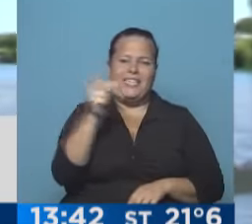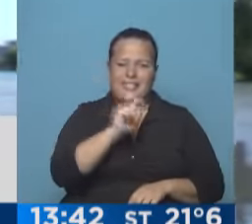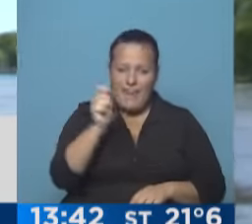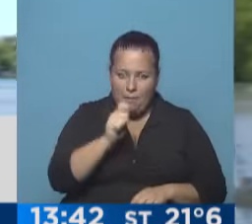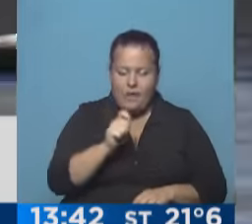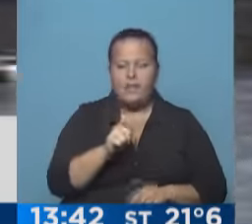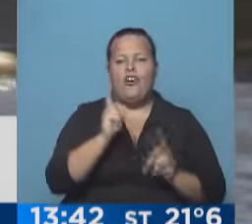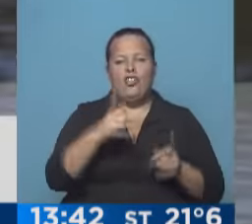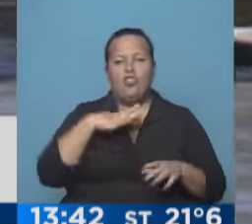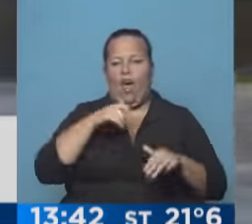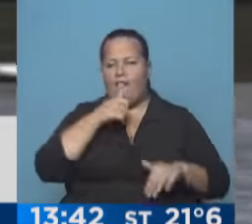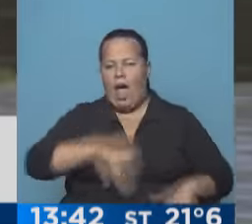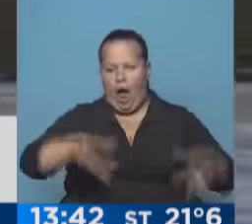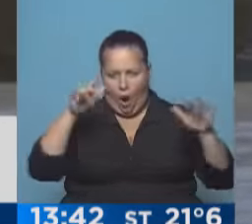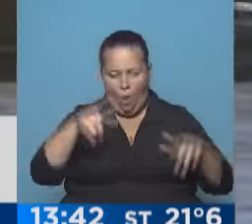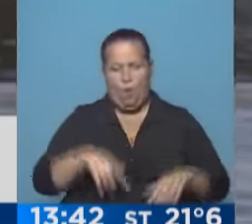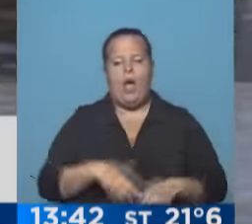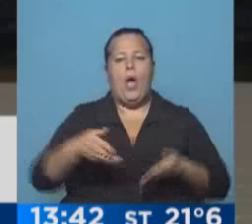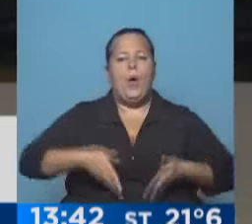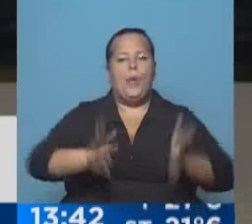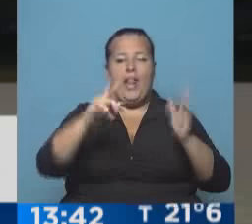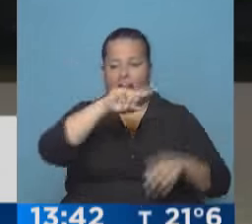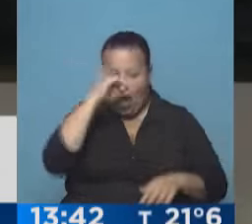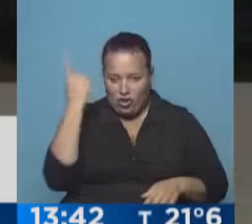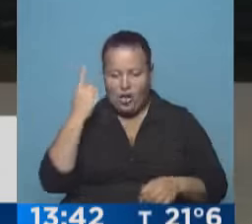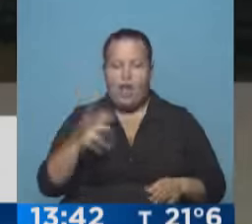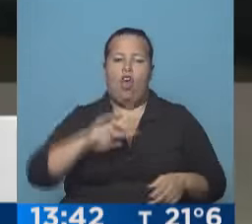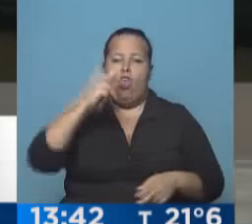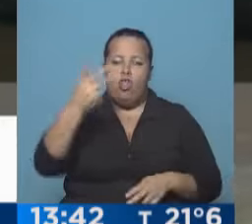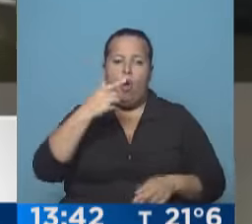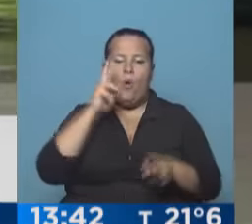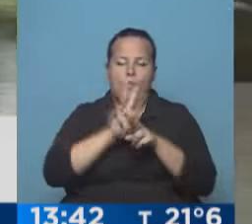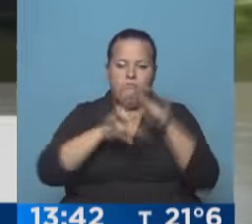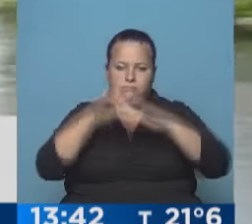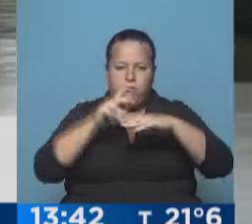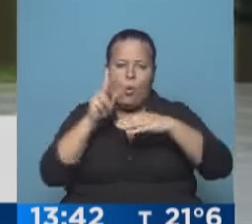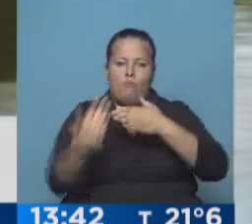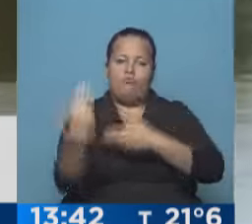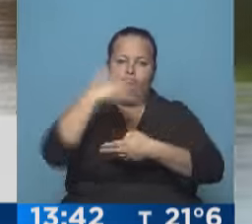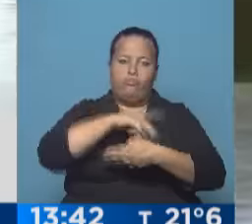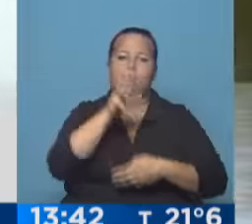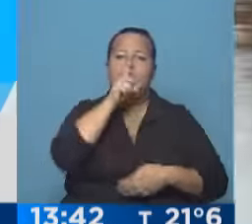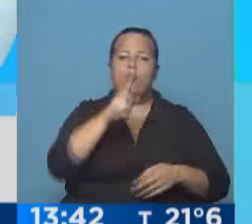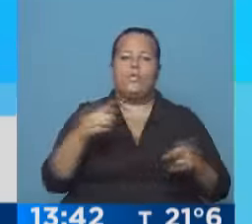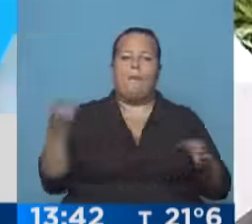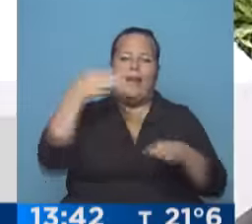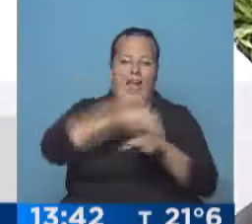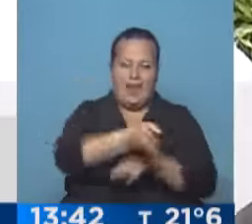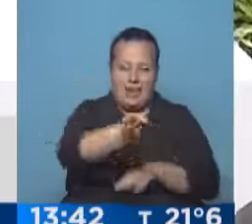3 meses permanece inundada. Vialidad Nacional refuerza los terraplenes de defensa en las rutas de